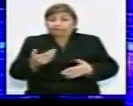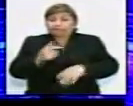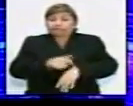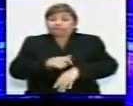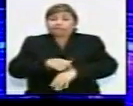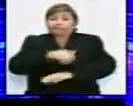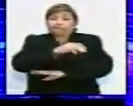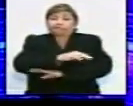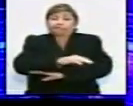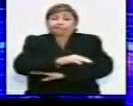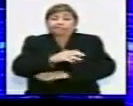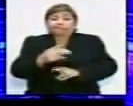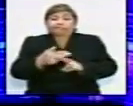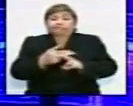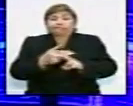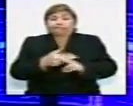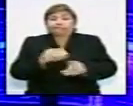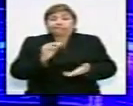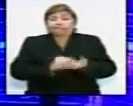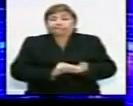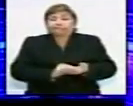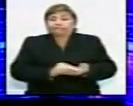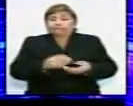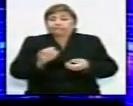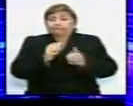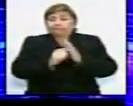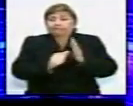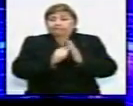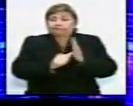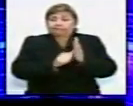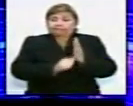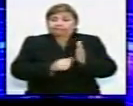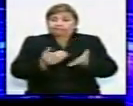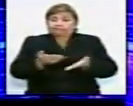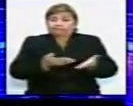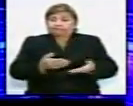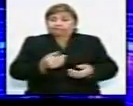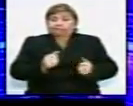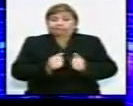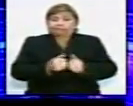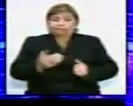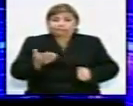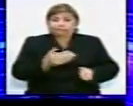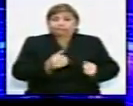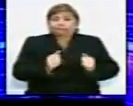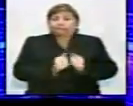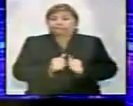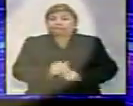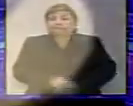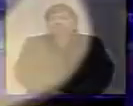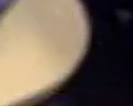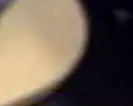hacer una breve pausa y regresamos con más en Agenda Parlamentaria, siempre por Congreso Televisión.